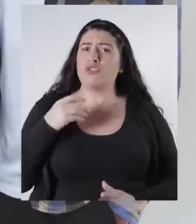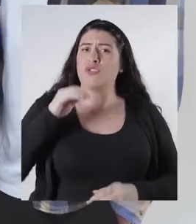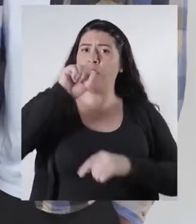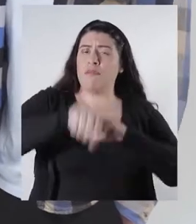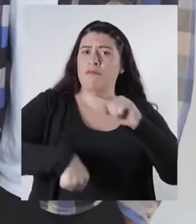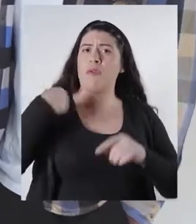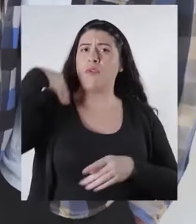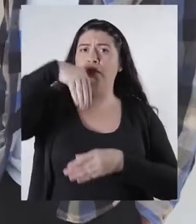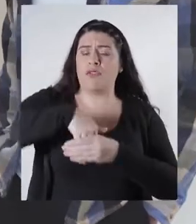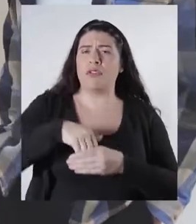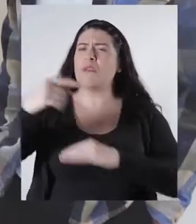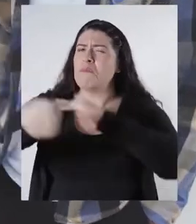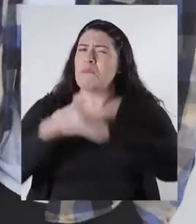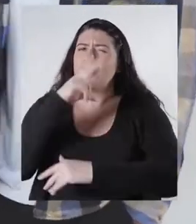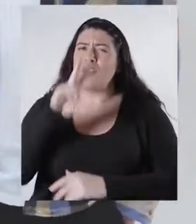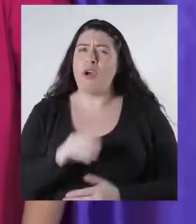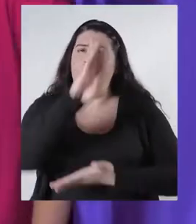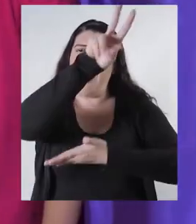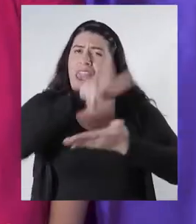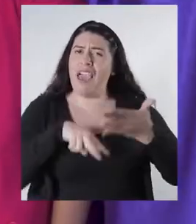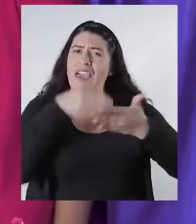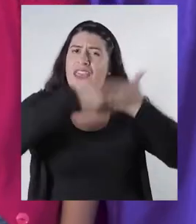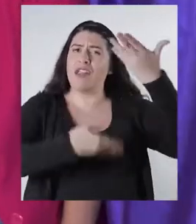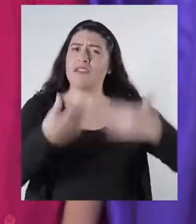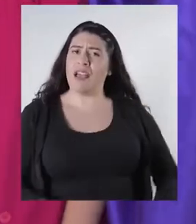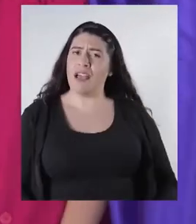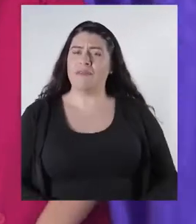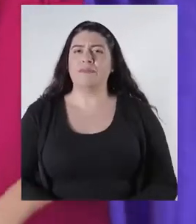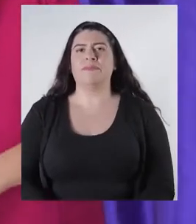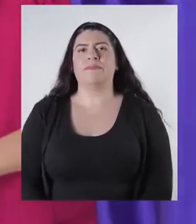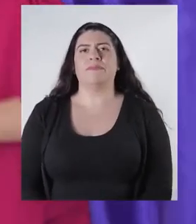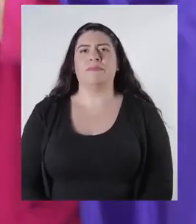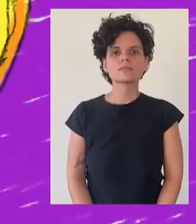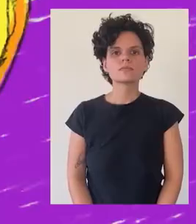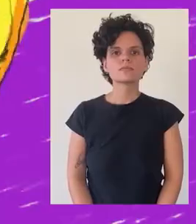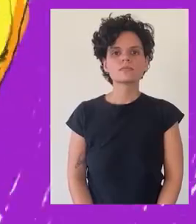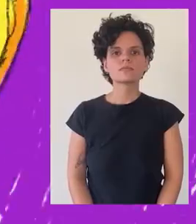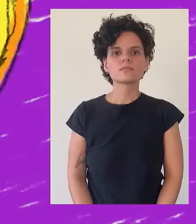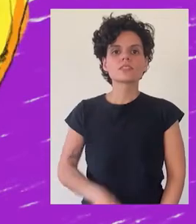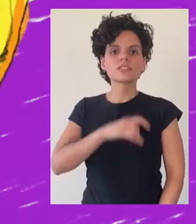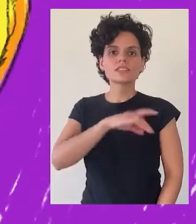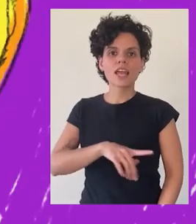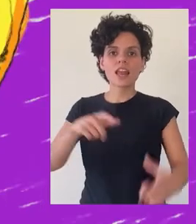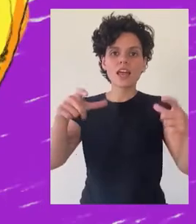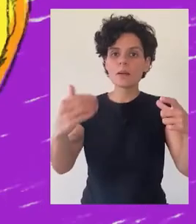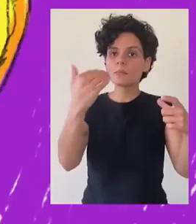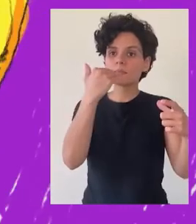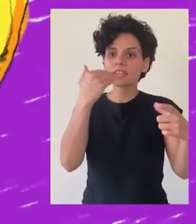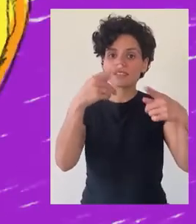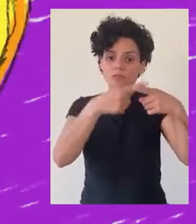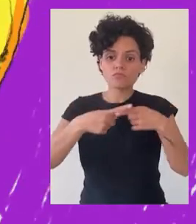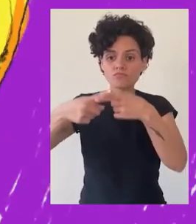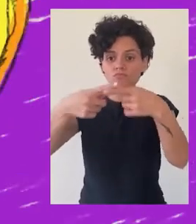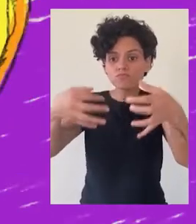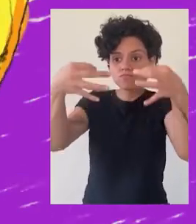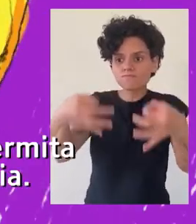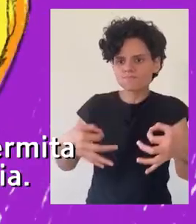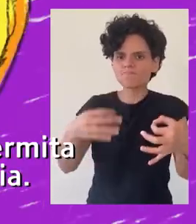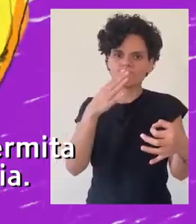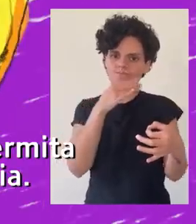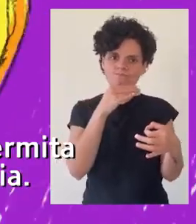sabemos por qué somos serios en chile la pizza está mal repartida